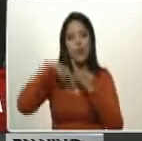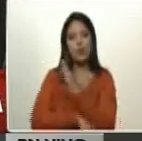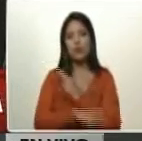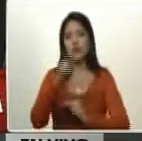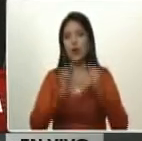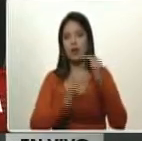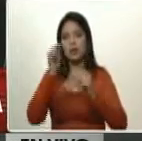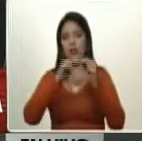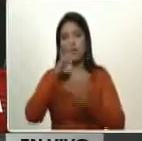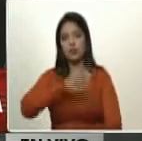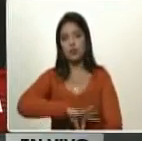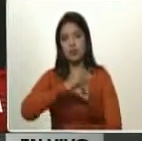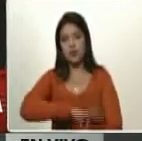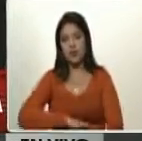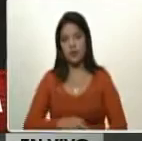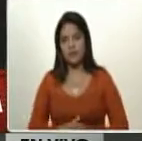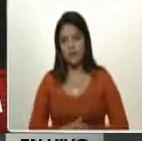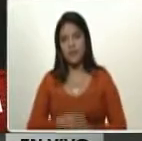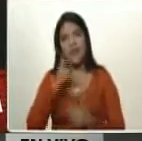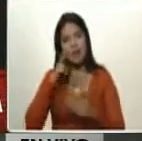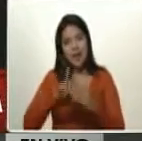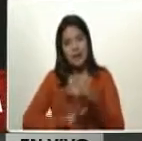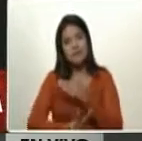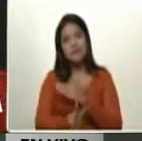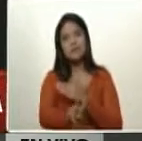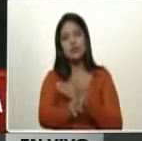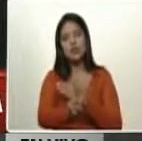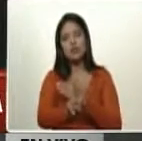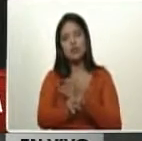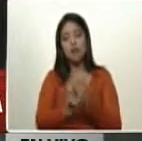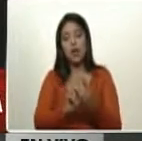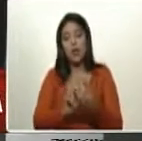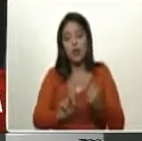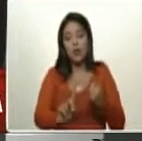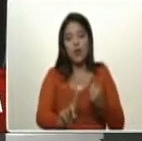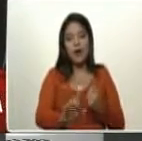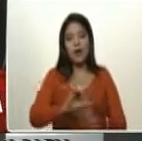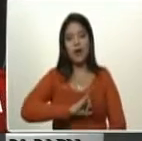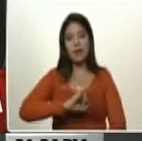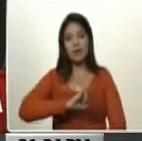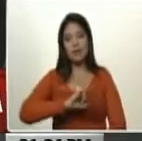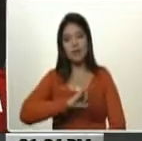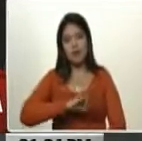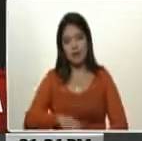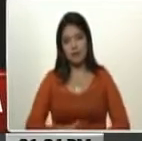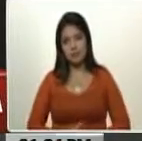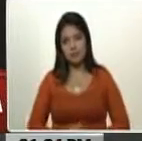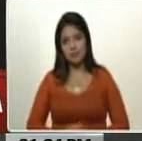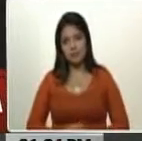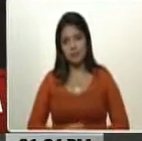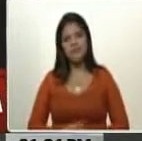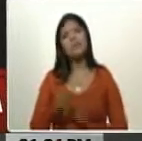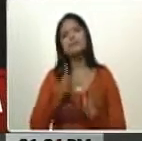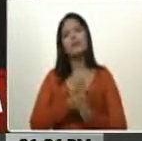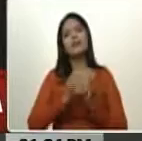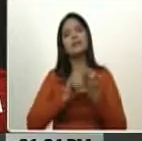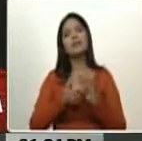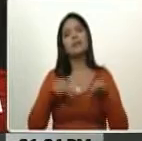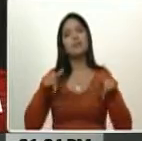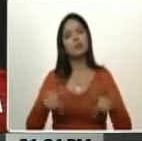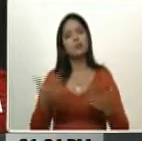sociedad, esa visión de aislar la identidad. ¿Qué significa el día de